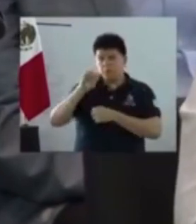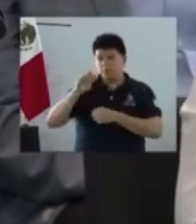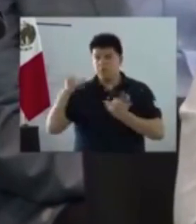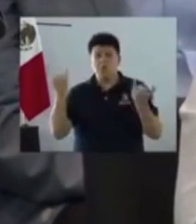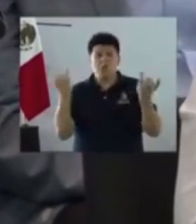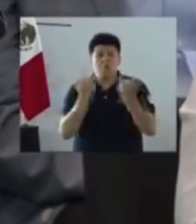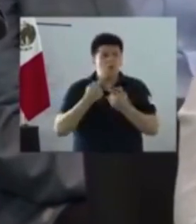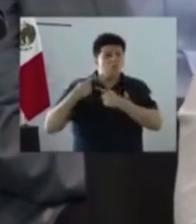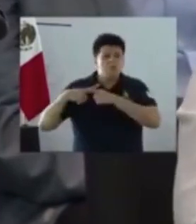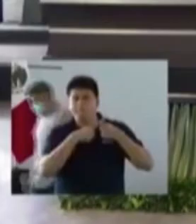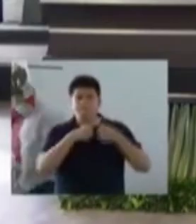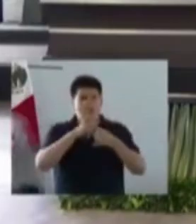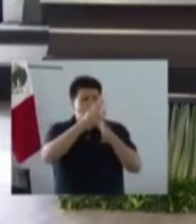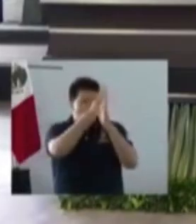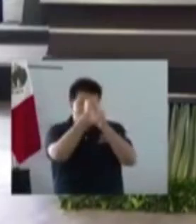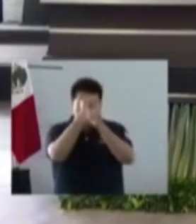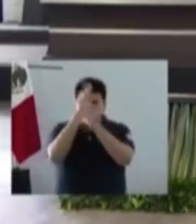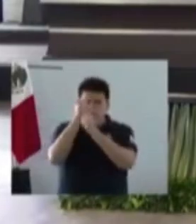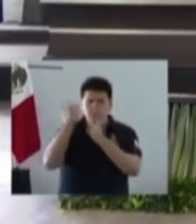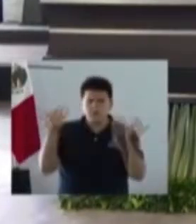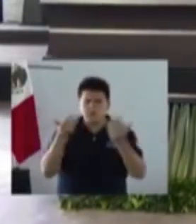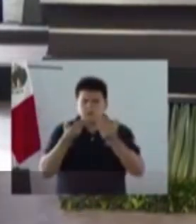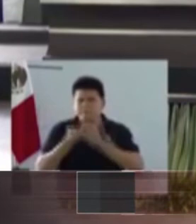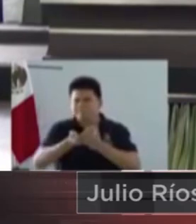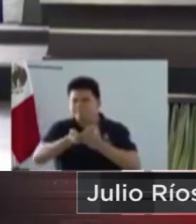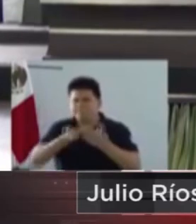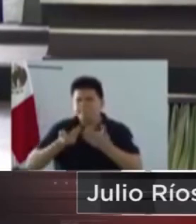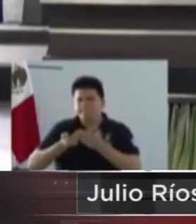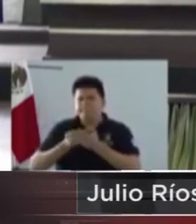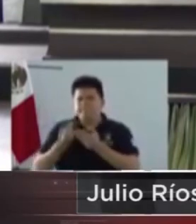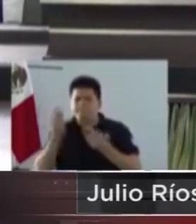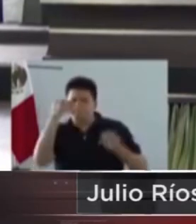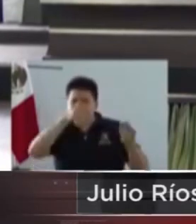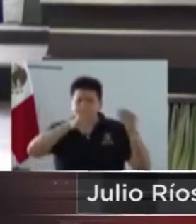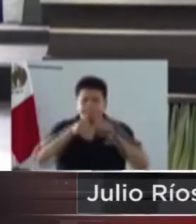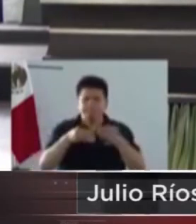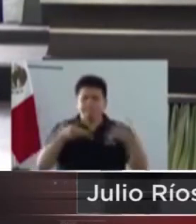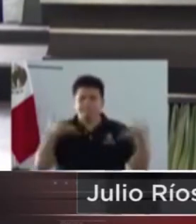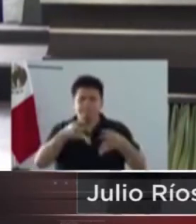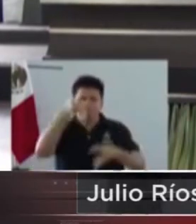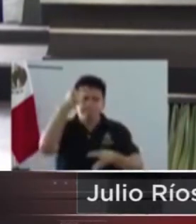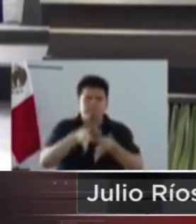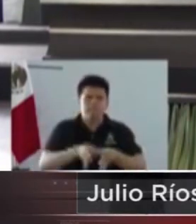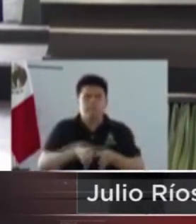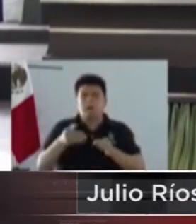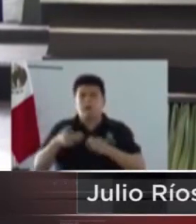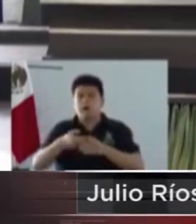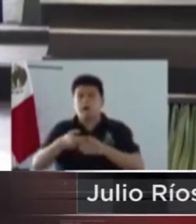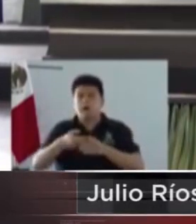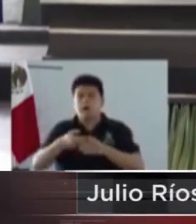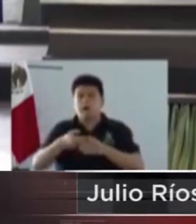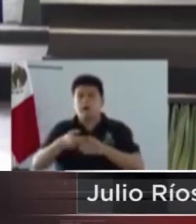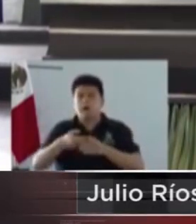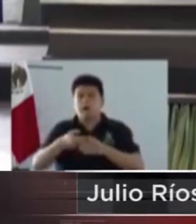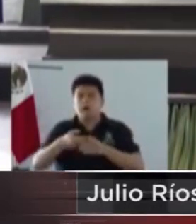Jalisco, Michoacán, Durango y Guanajuato. Para Señal Informativa, Julio Ríos.